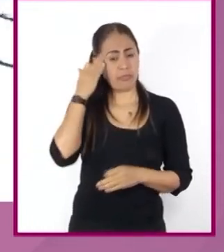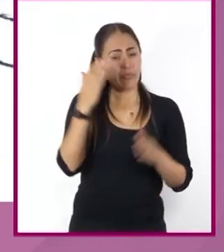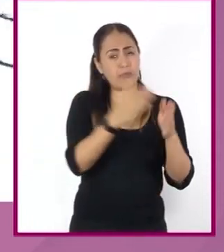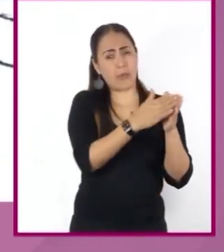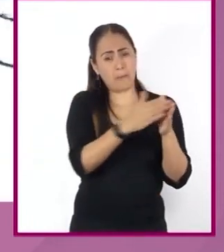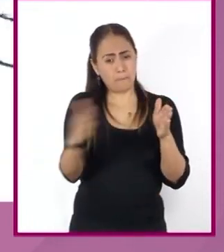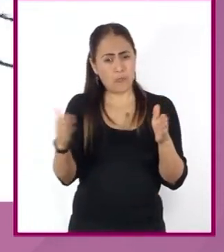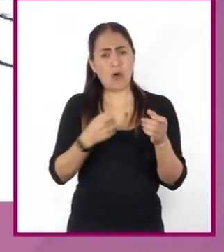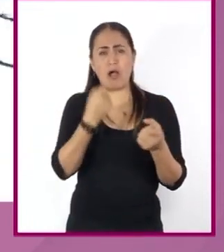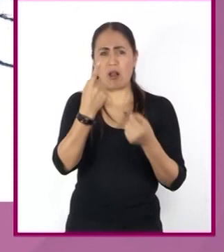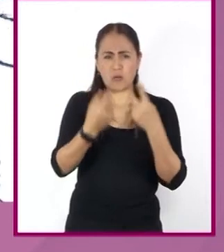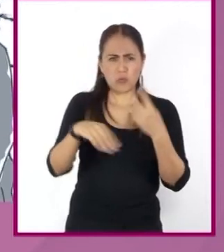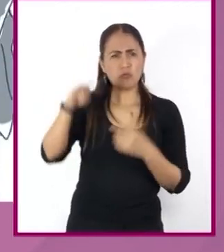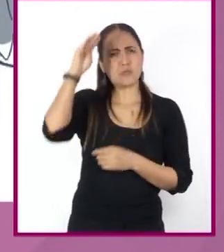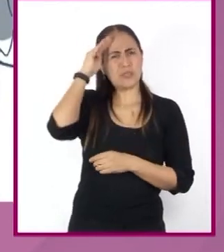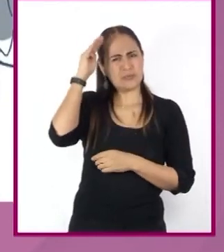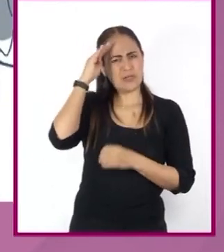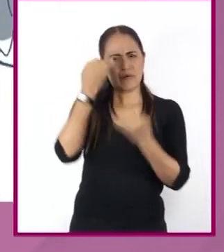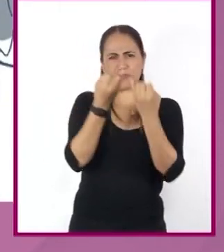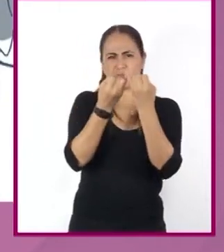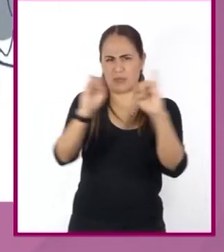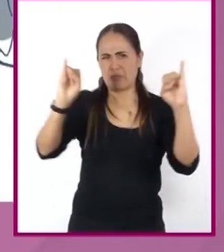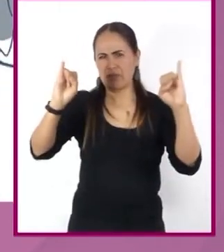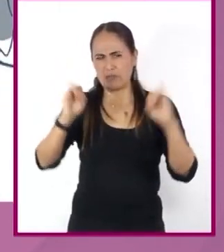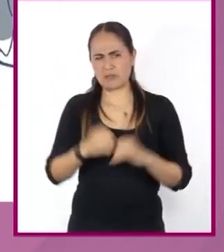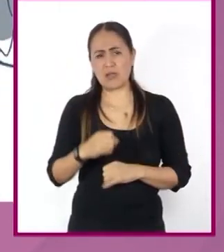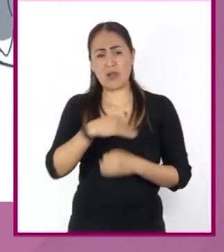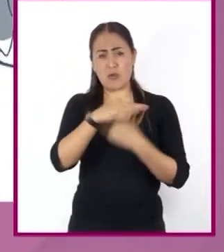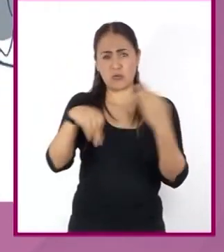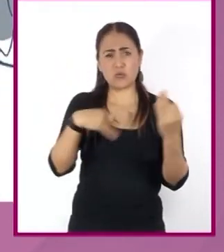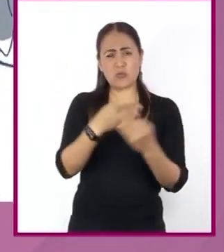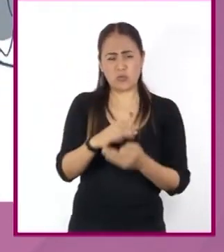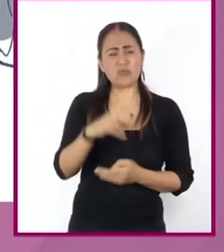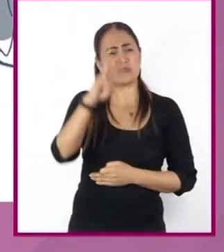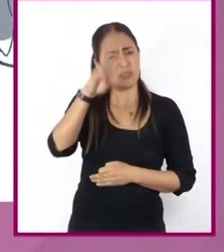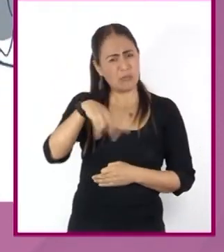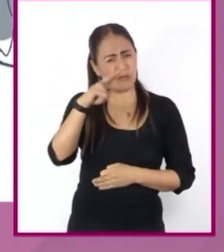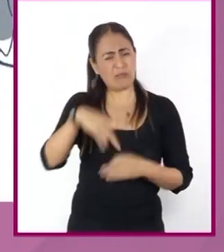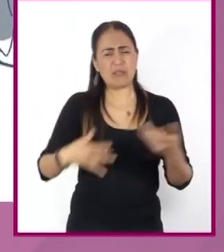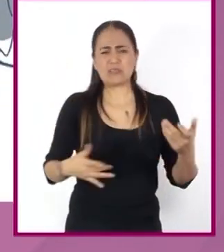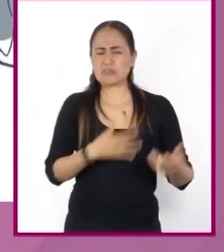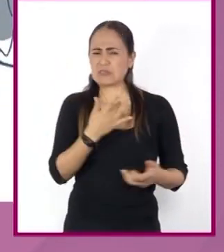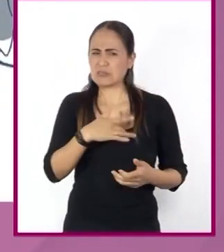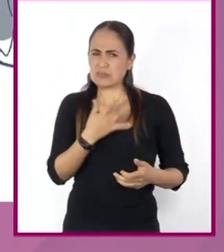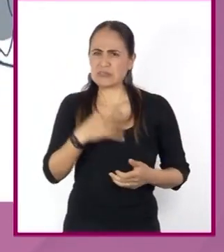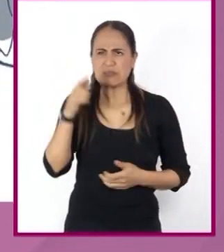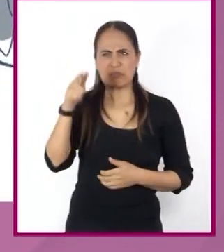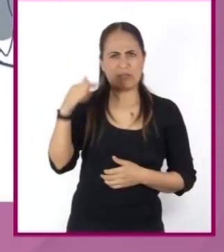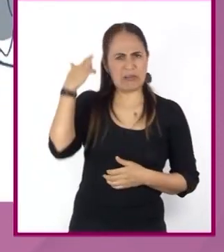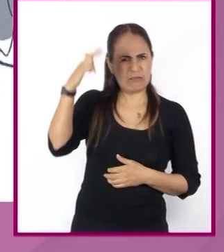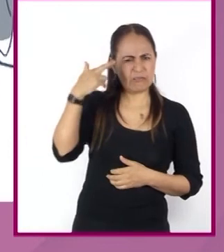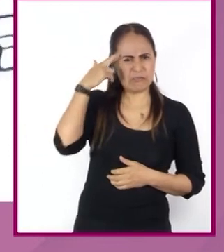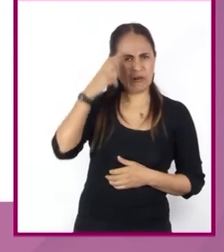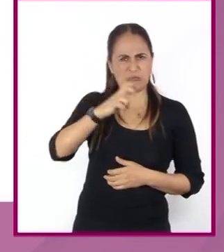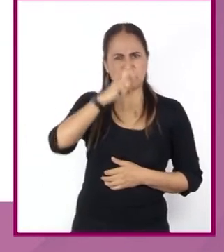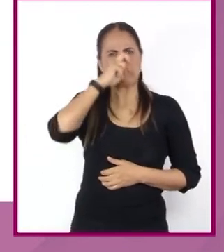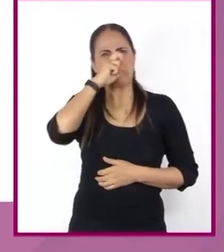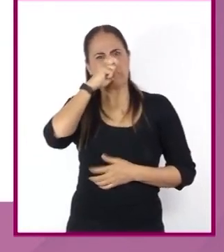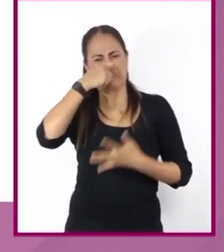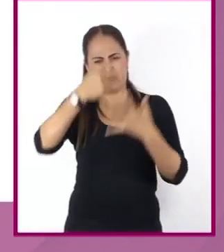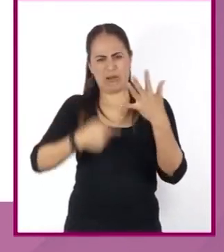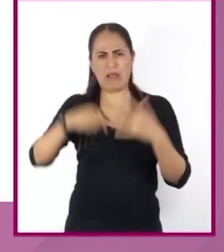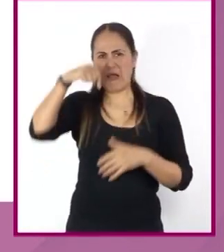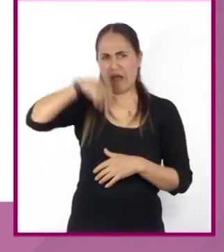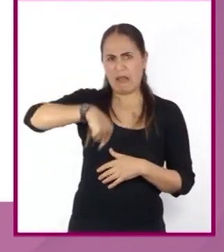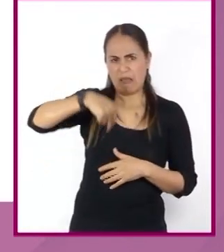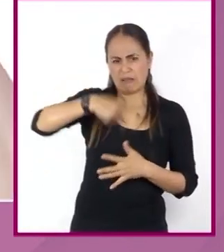unos cuantos pensábamos en la independencia, pero todos estábamos inconformes con las medidas económicas impuestas por Gran Bretaña.